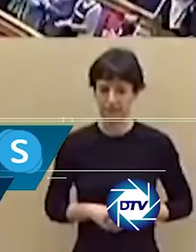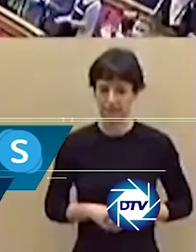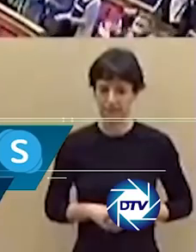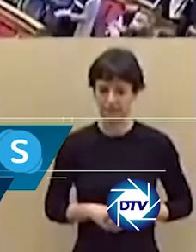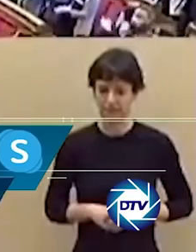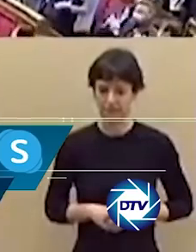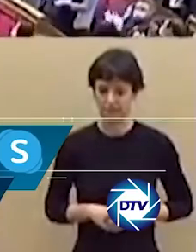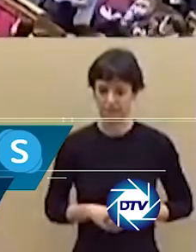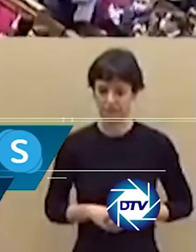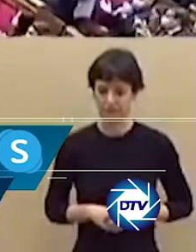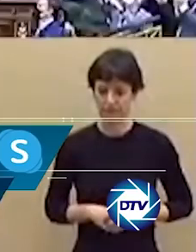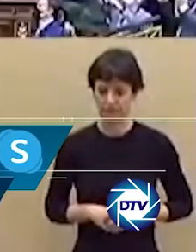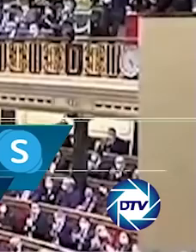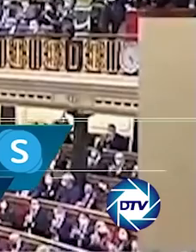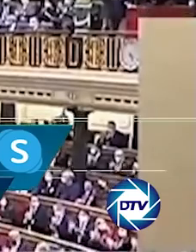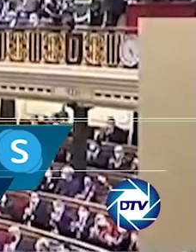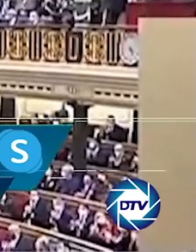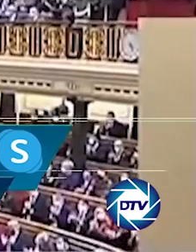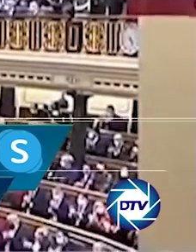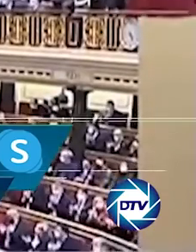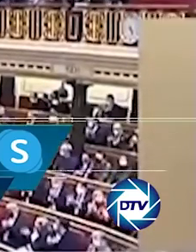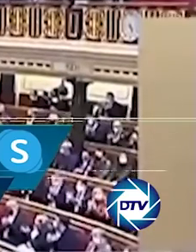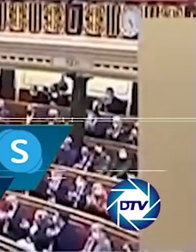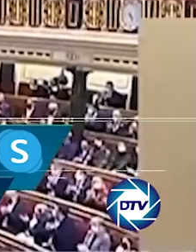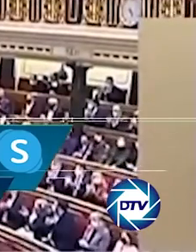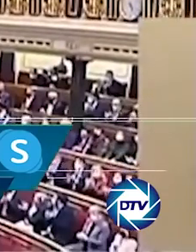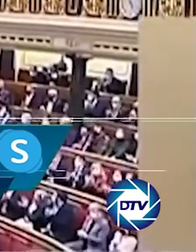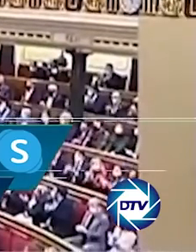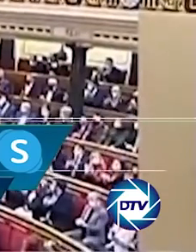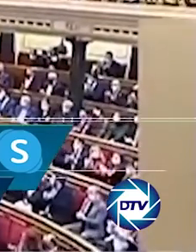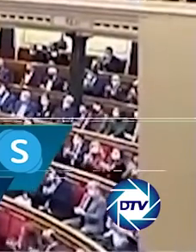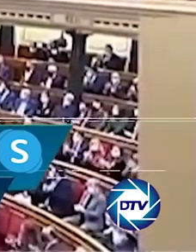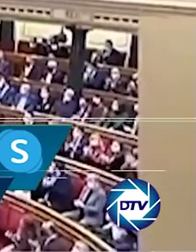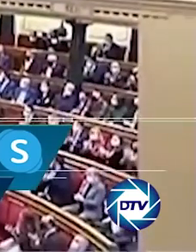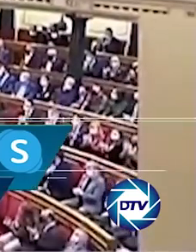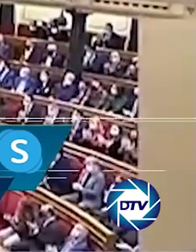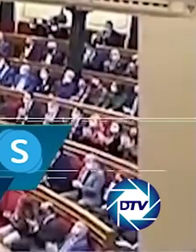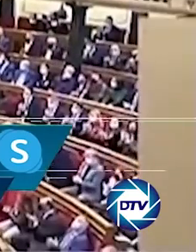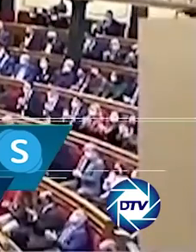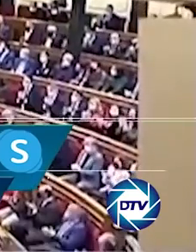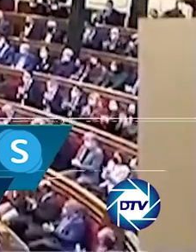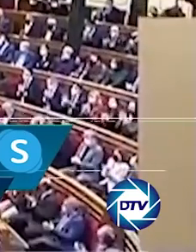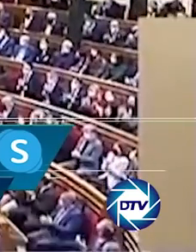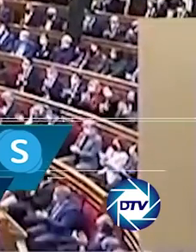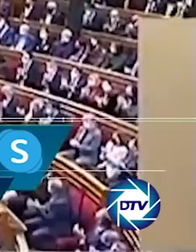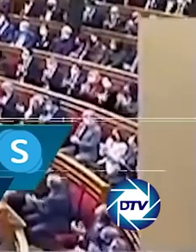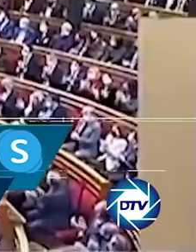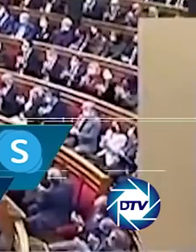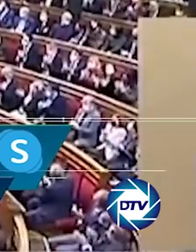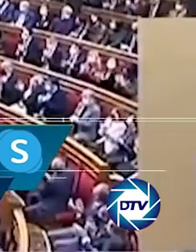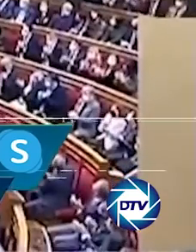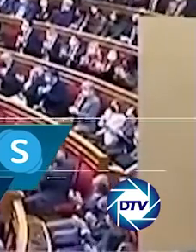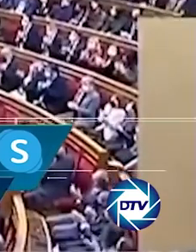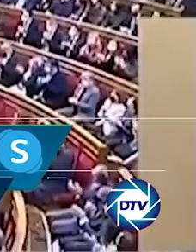Guernica, pues existía. Lo malo no es que exista en la Unión Soviética entre las generaciones viejas de adoctrinados por la